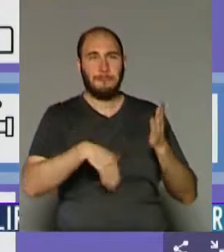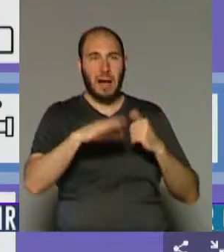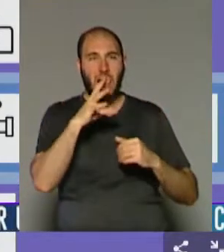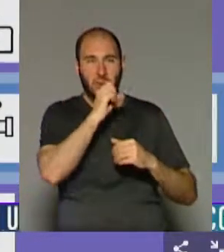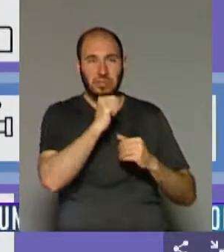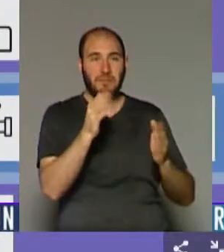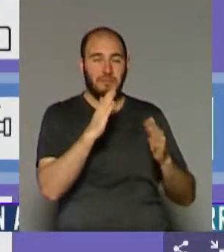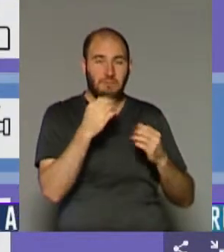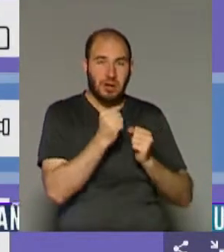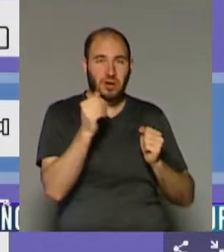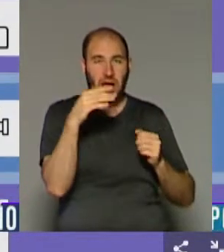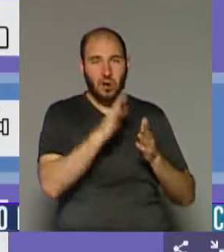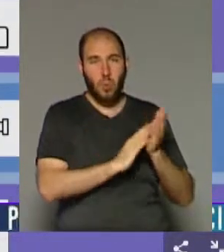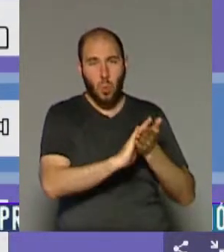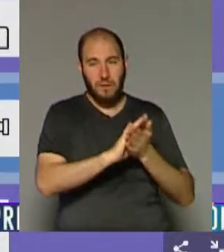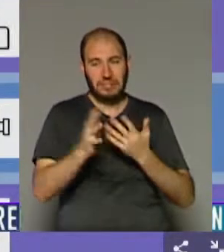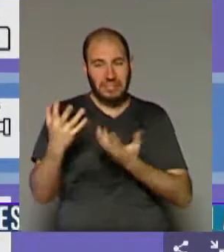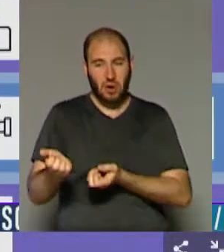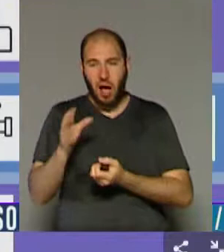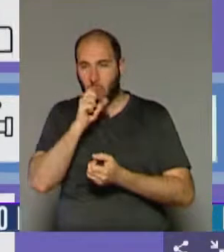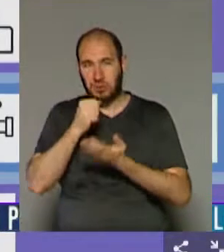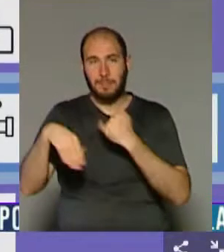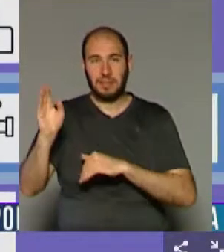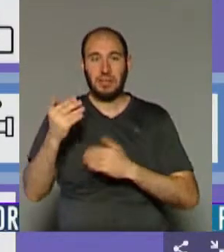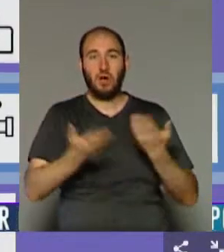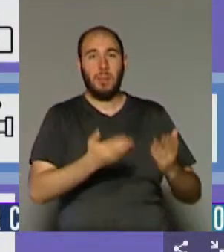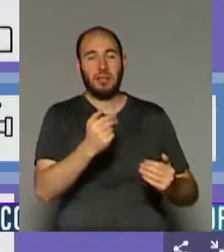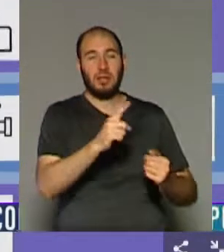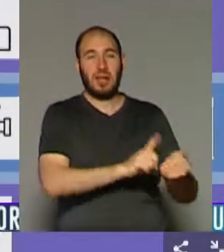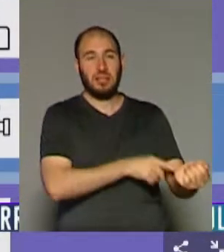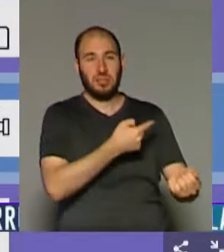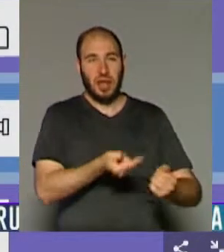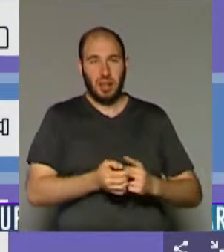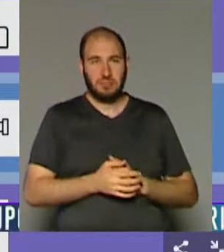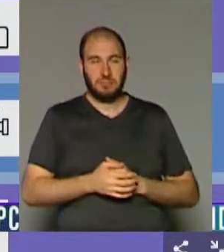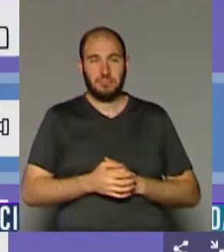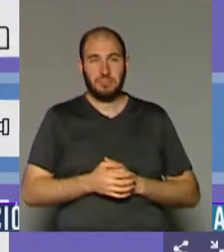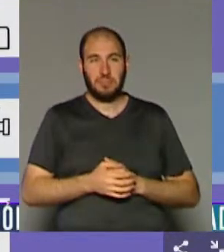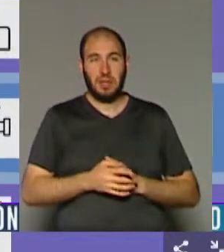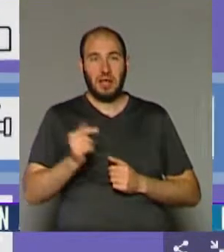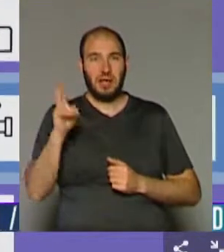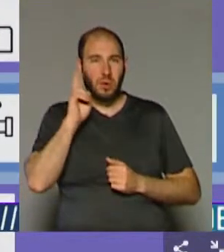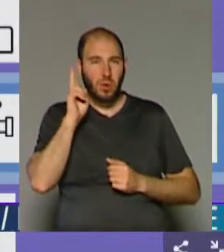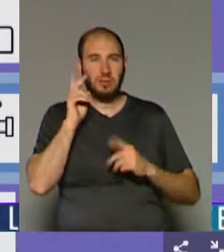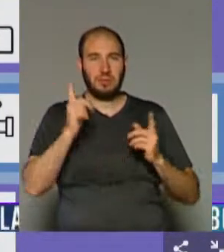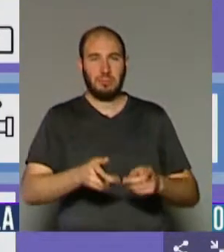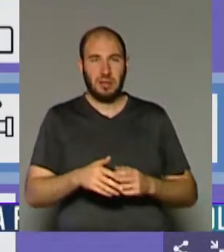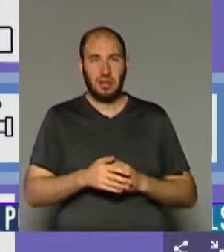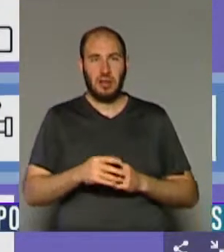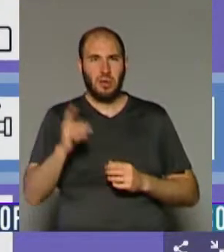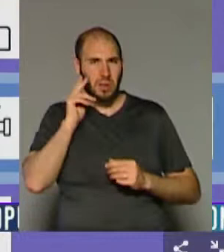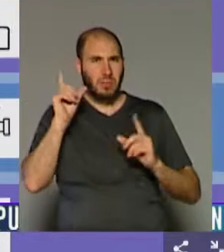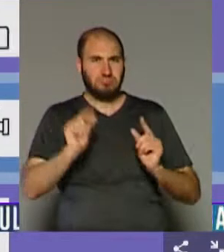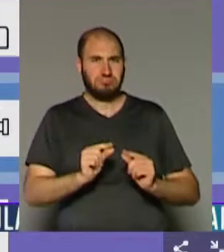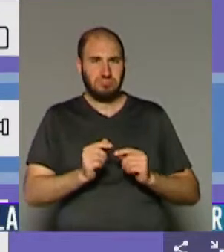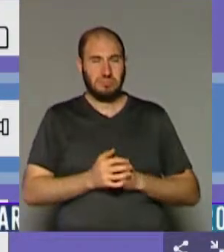tolerable el frío y el calor en las nuevas construcciones en seco que lo que es en la construcción tradicional. Y lo que es acústico también, son menos los